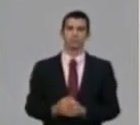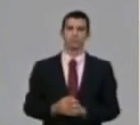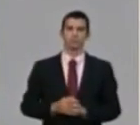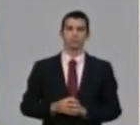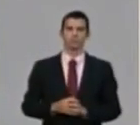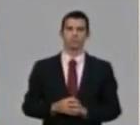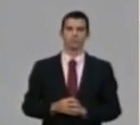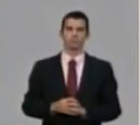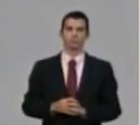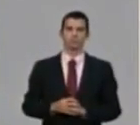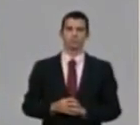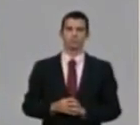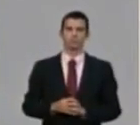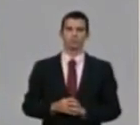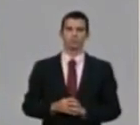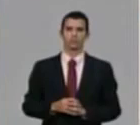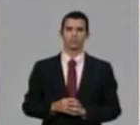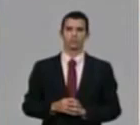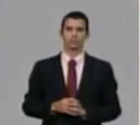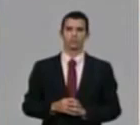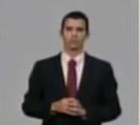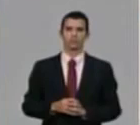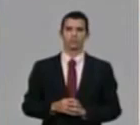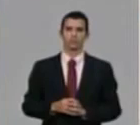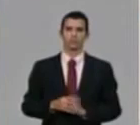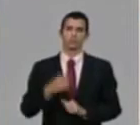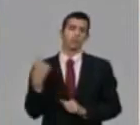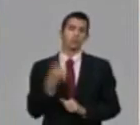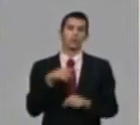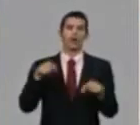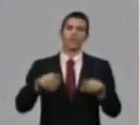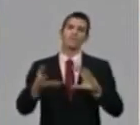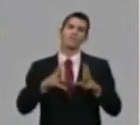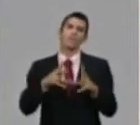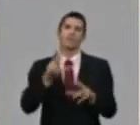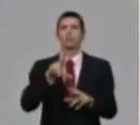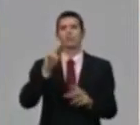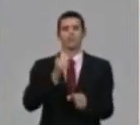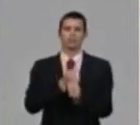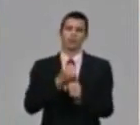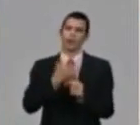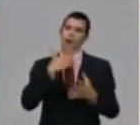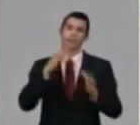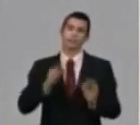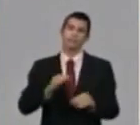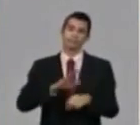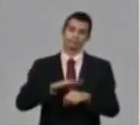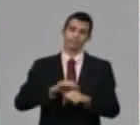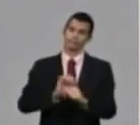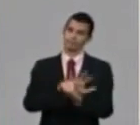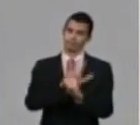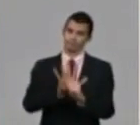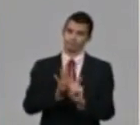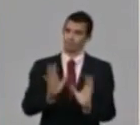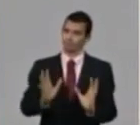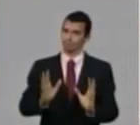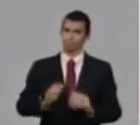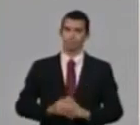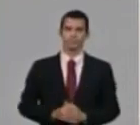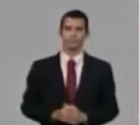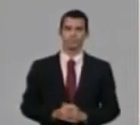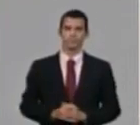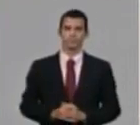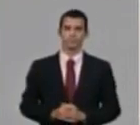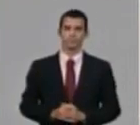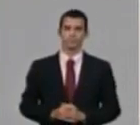un tratamiento adicional que estamos dando en este sentido. En el tema de los casos que son